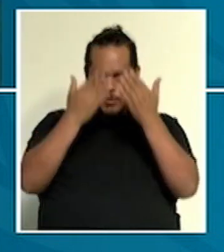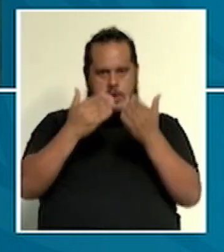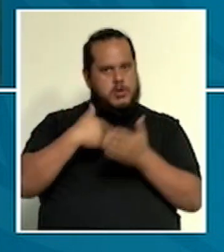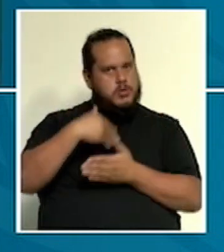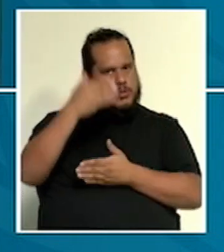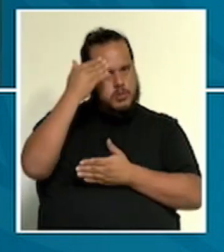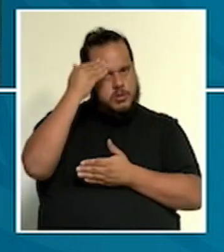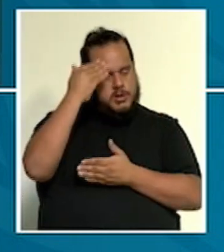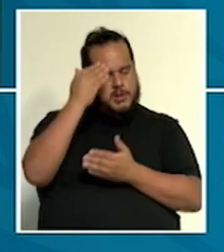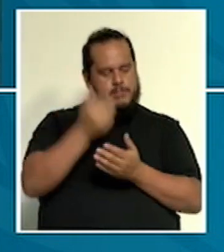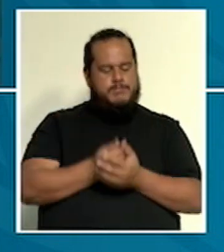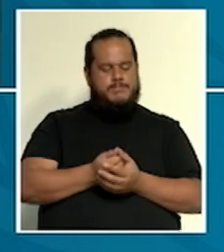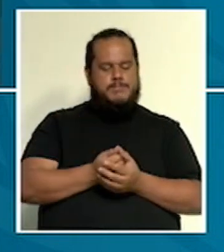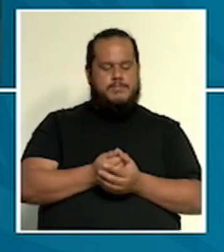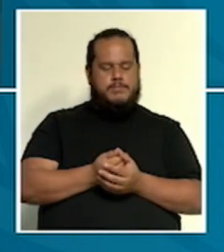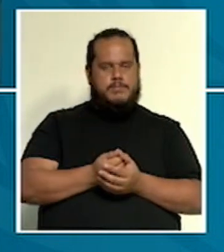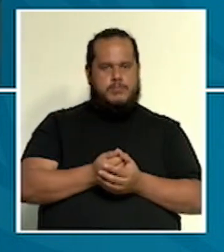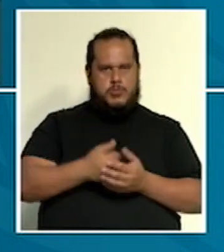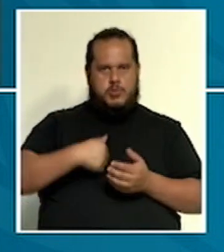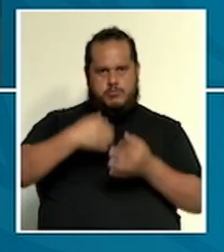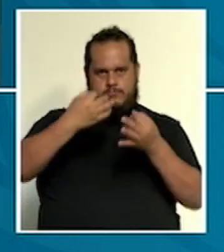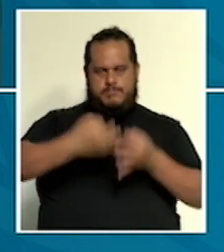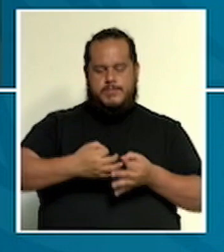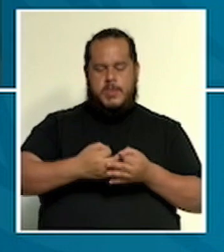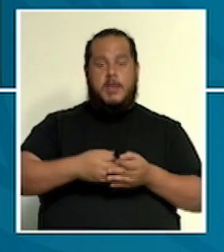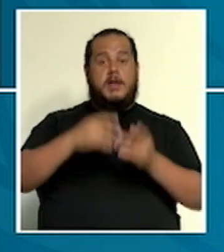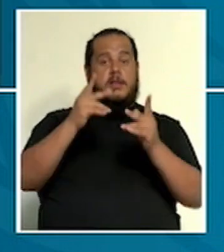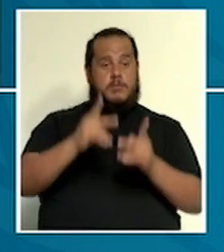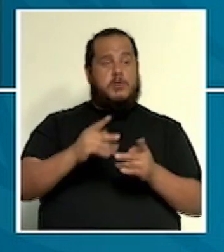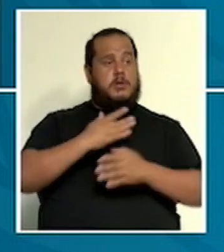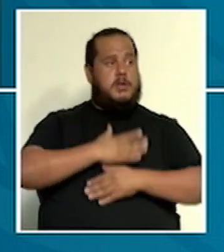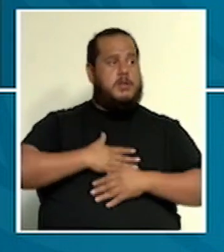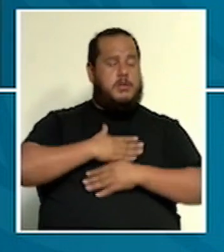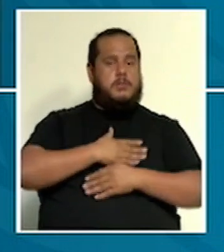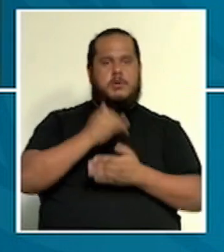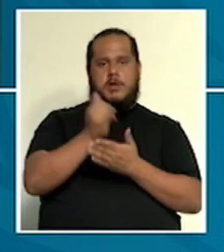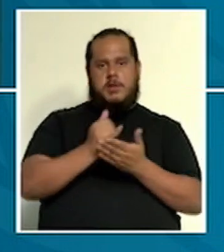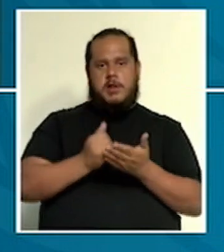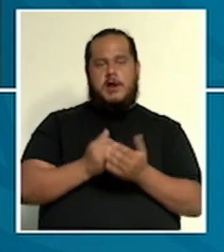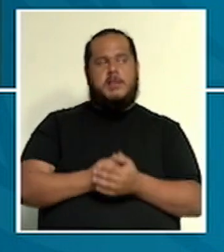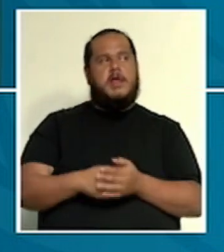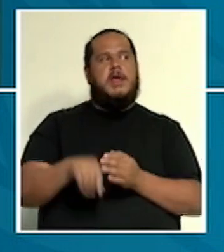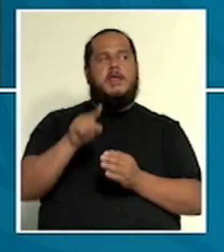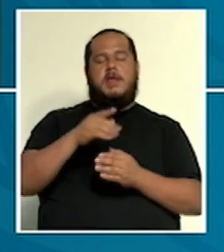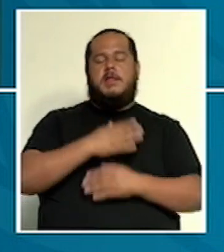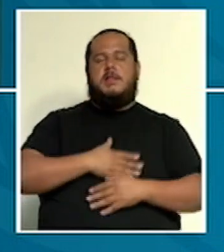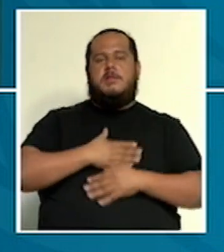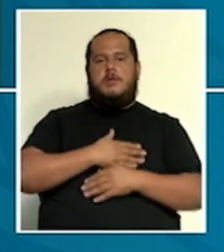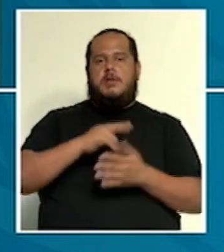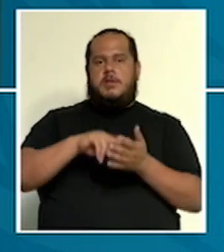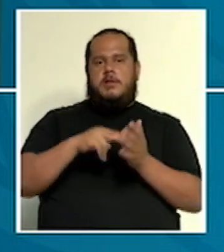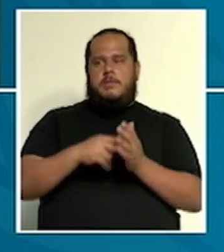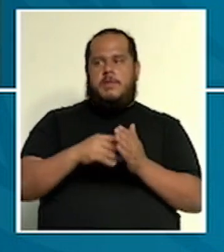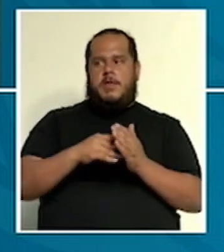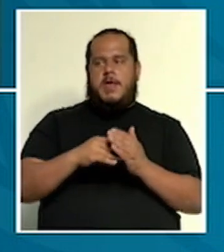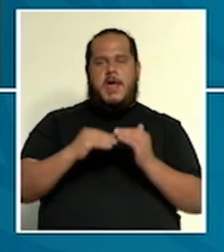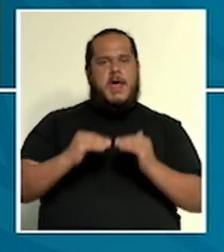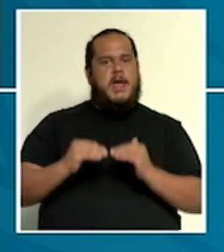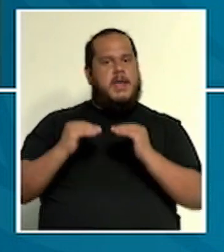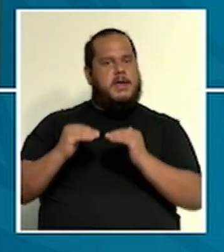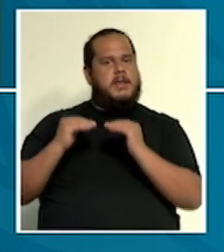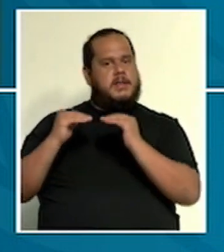convencida, de que las personas disfrutan del arte, y ese disfrute significa